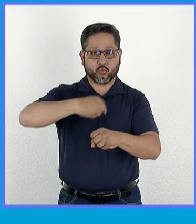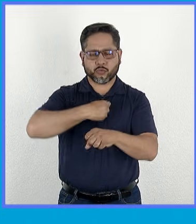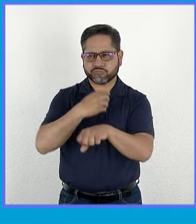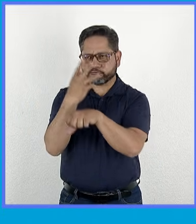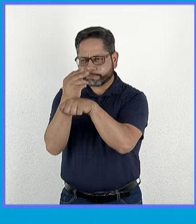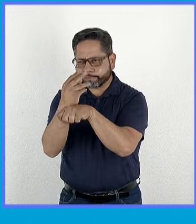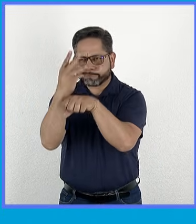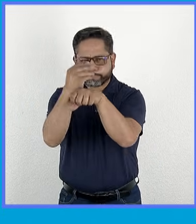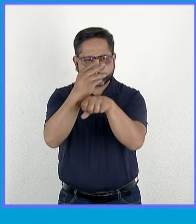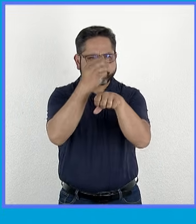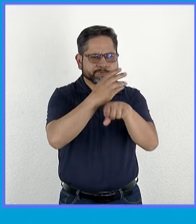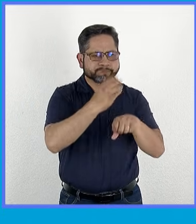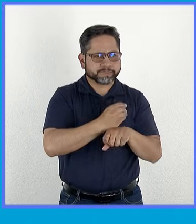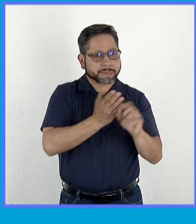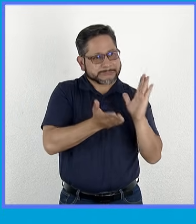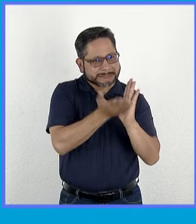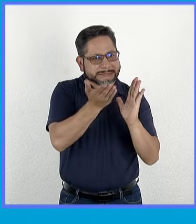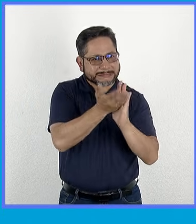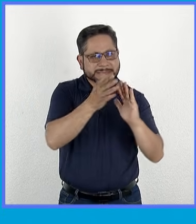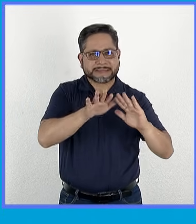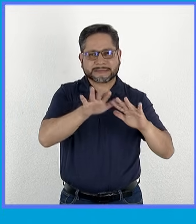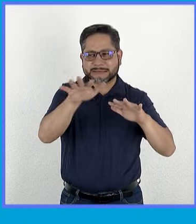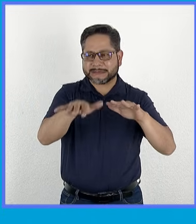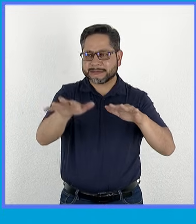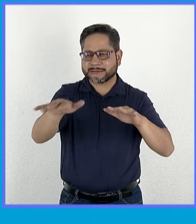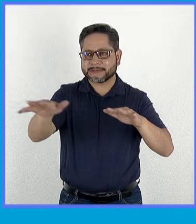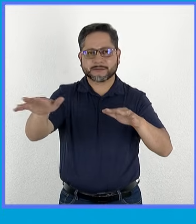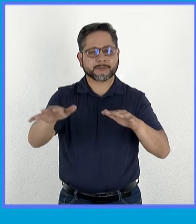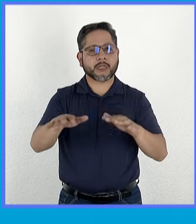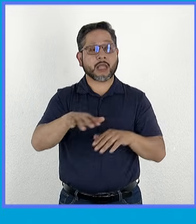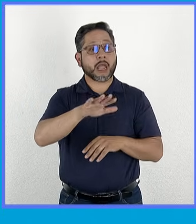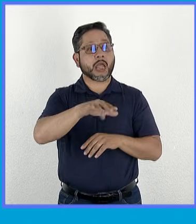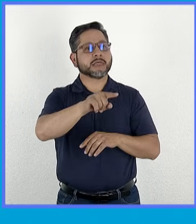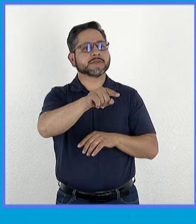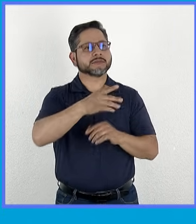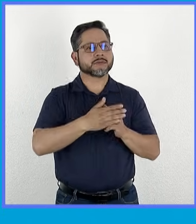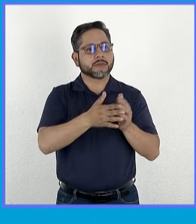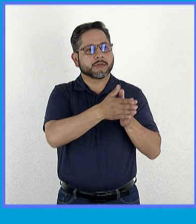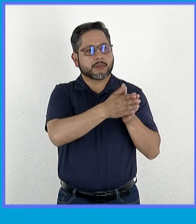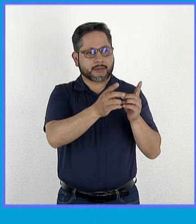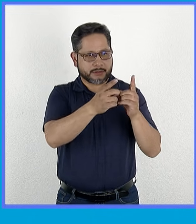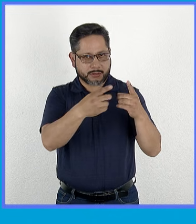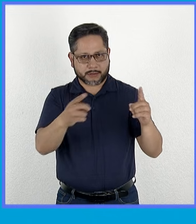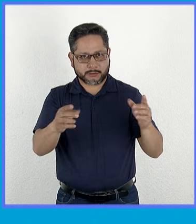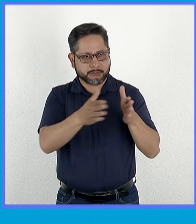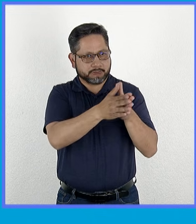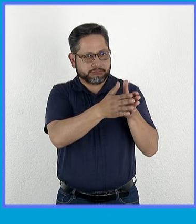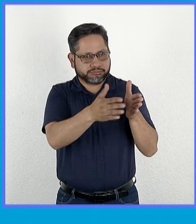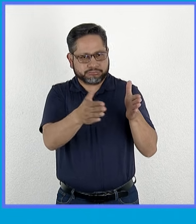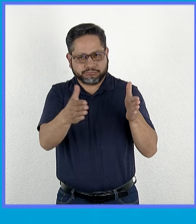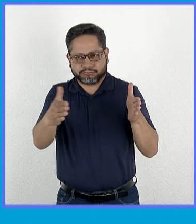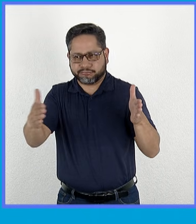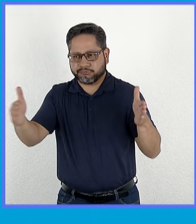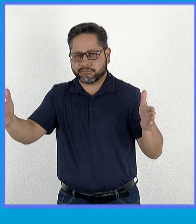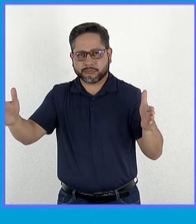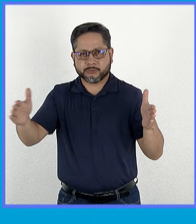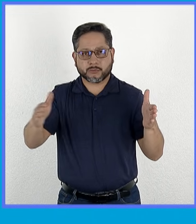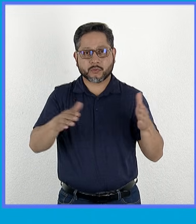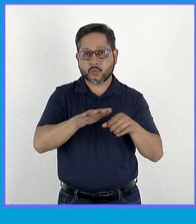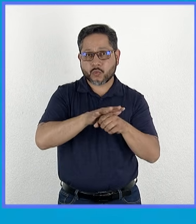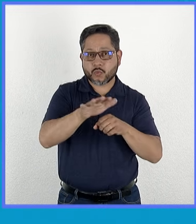y en la construcción del acueducto. Justo para allá iba. ¿En qué etapa se encuentra este desarrollo y cuáles son los pasos siguientes,